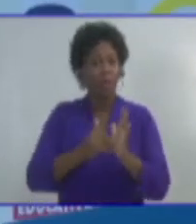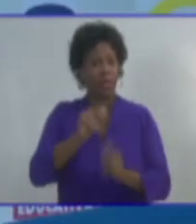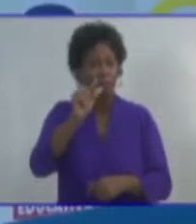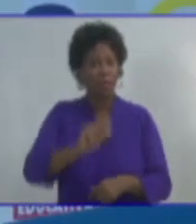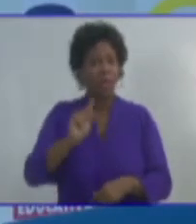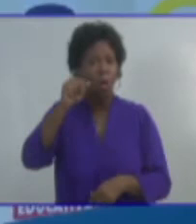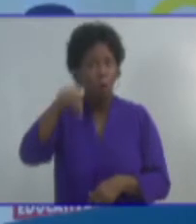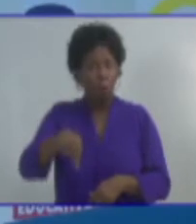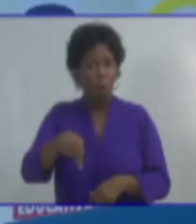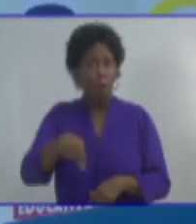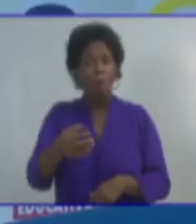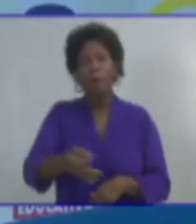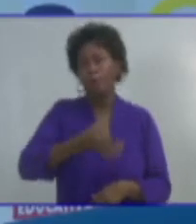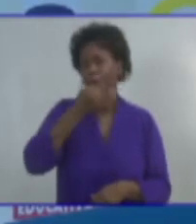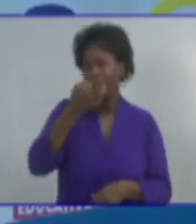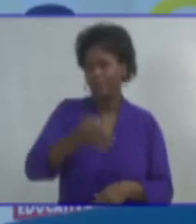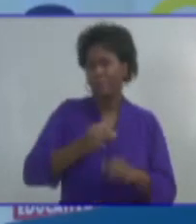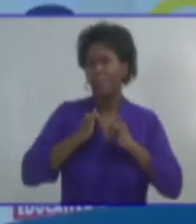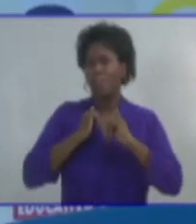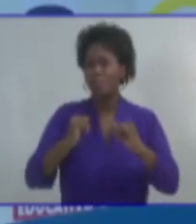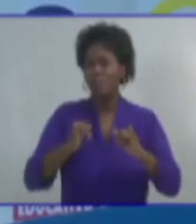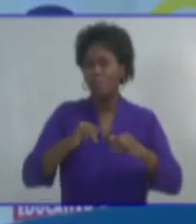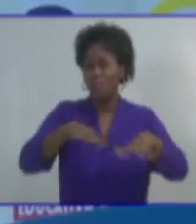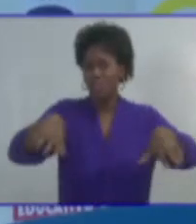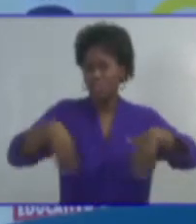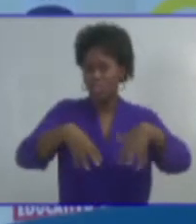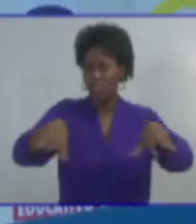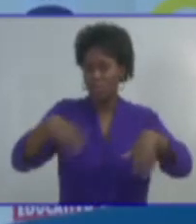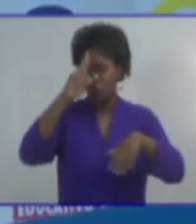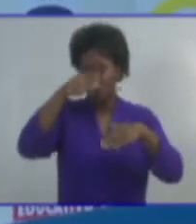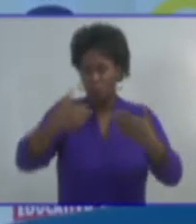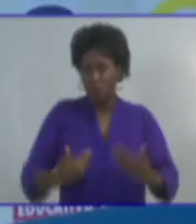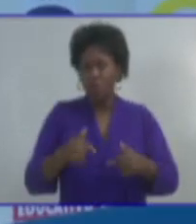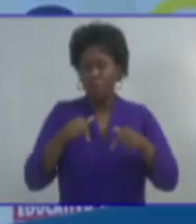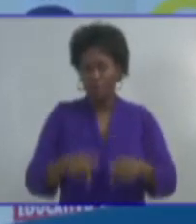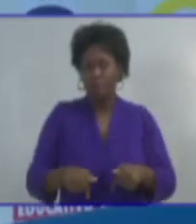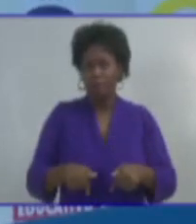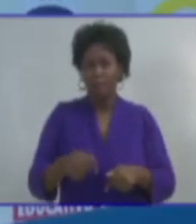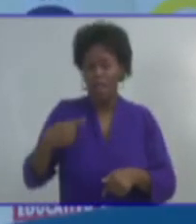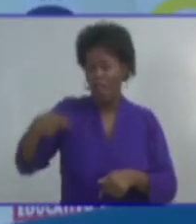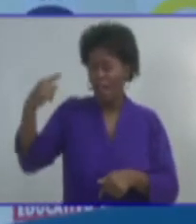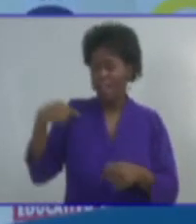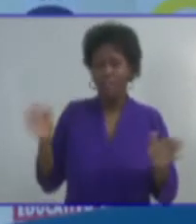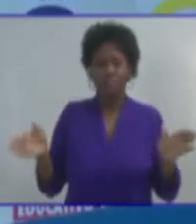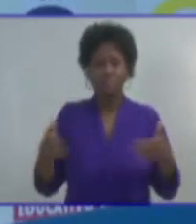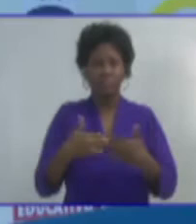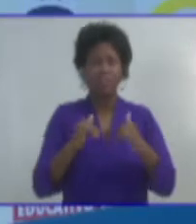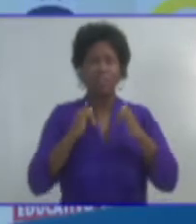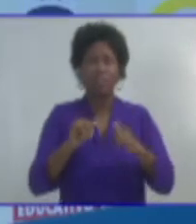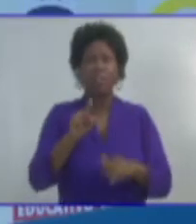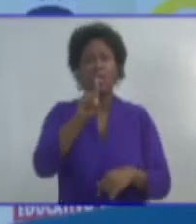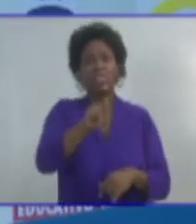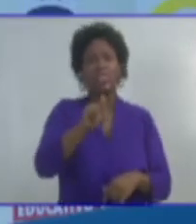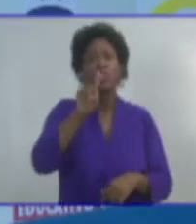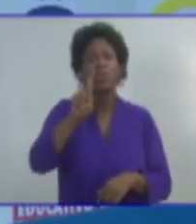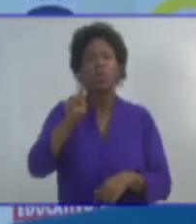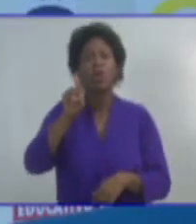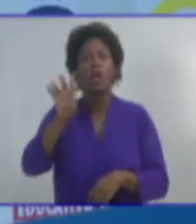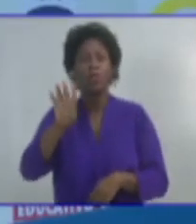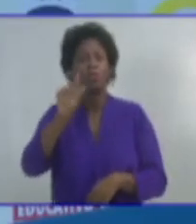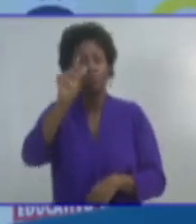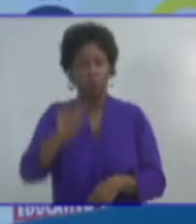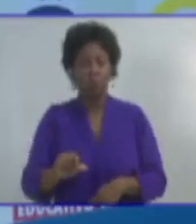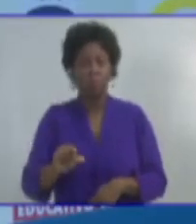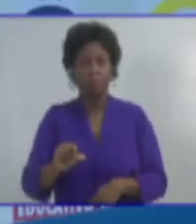Hoy nos corresponde dar la información sobre la situación epidemiológica de la provincia. Al cierre del día de ayer se confirman 114 casos nuevos.